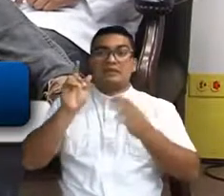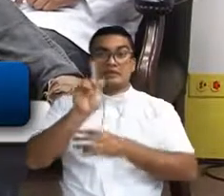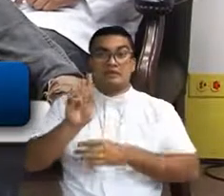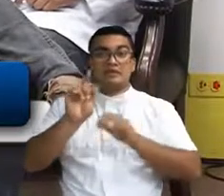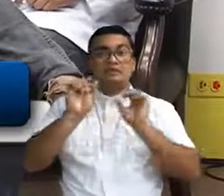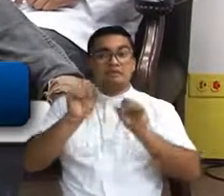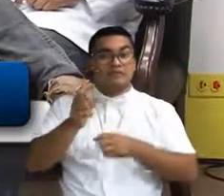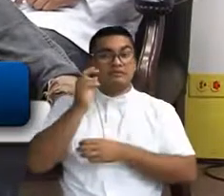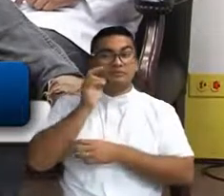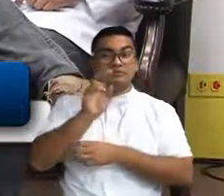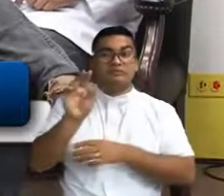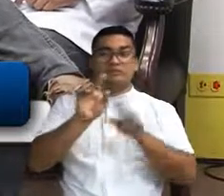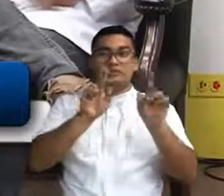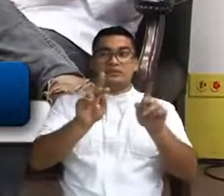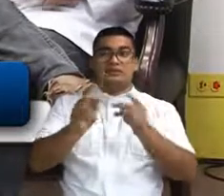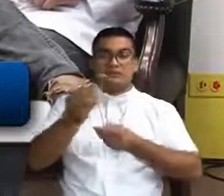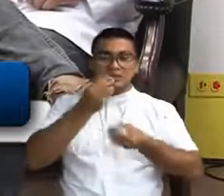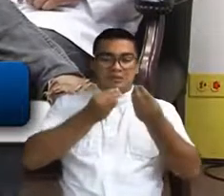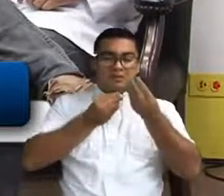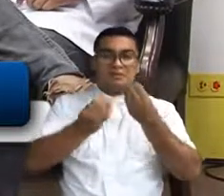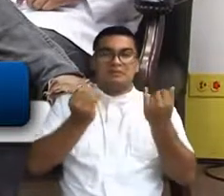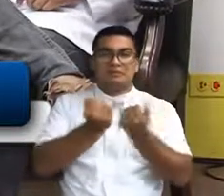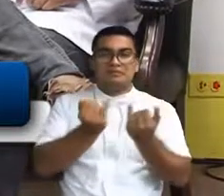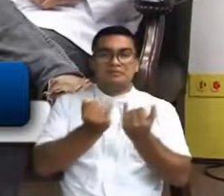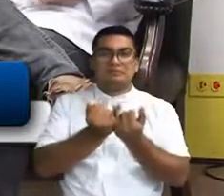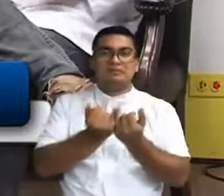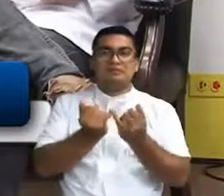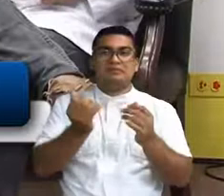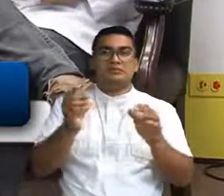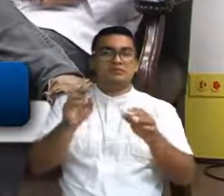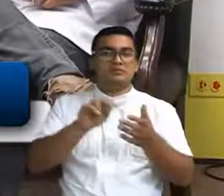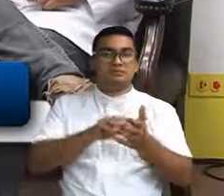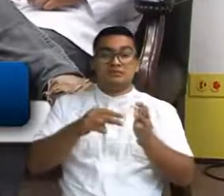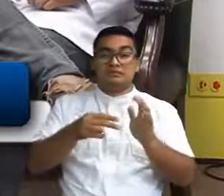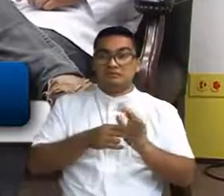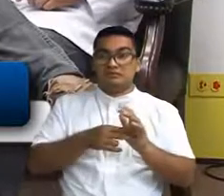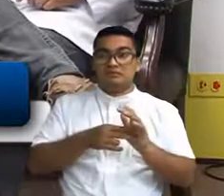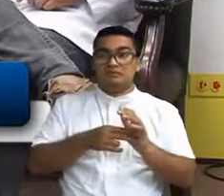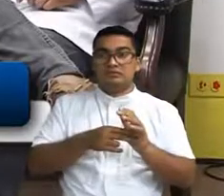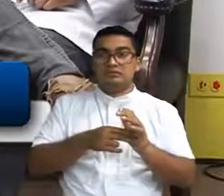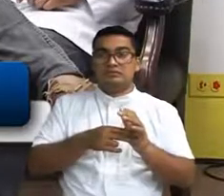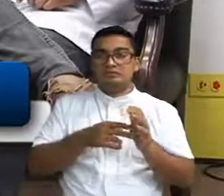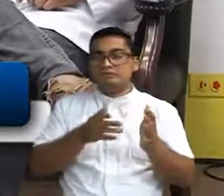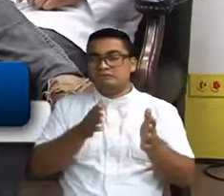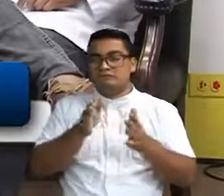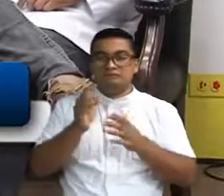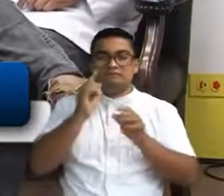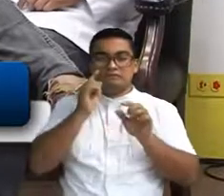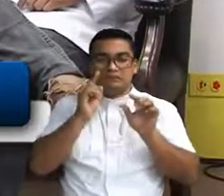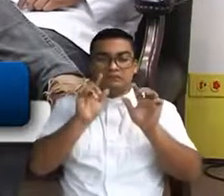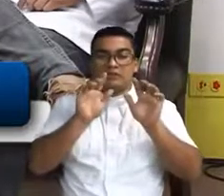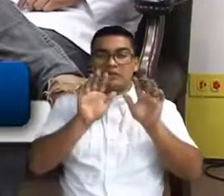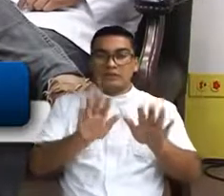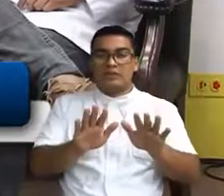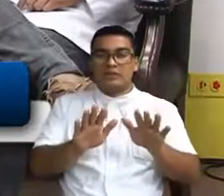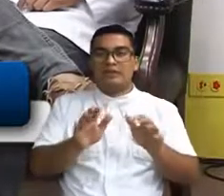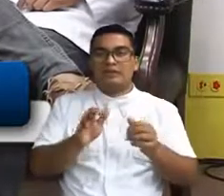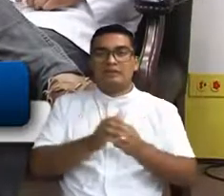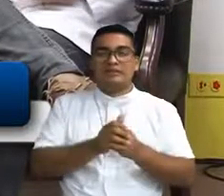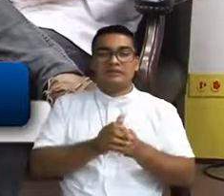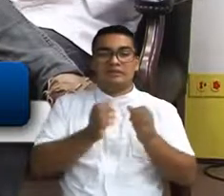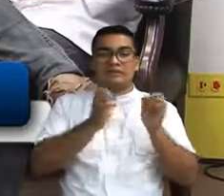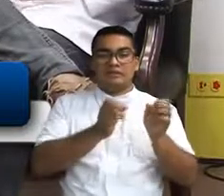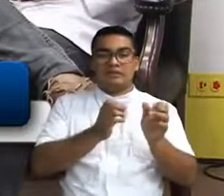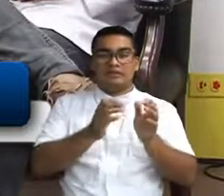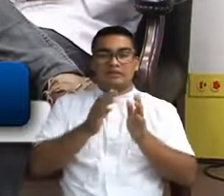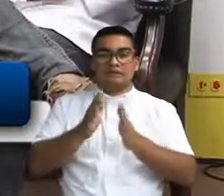que está comiendo en exceso. Entonces, ahí es donde nosotros tenemos que tener un cierto orden a